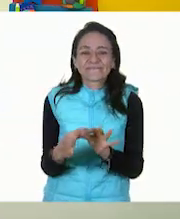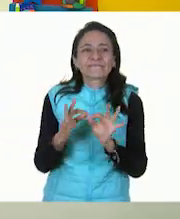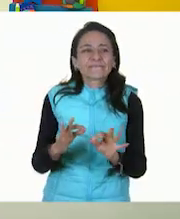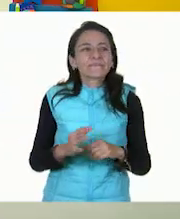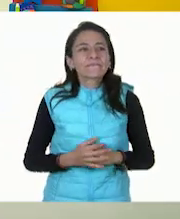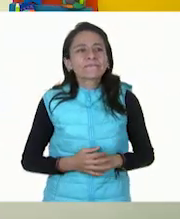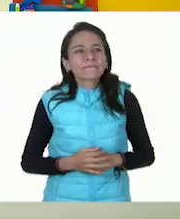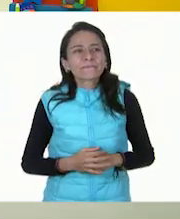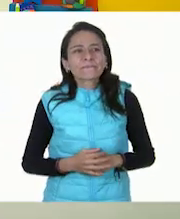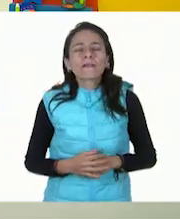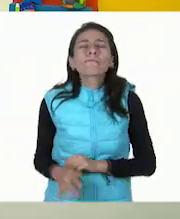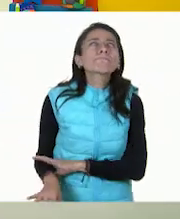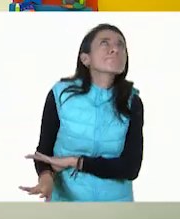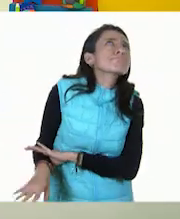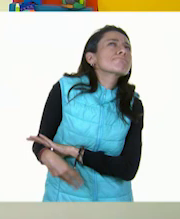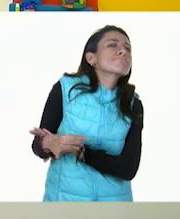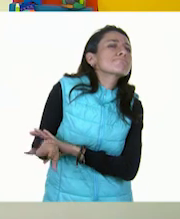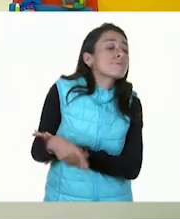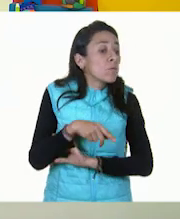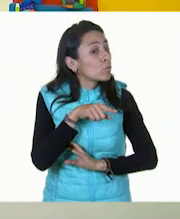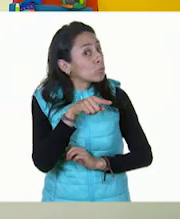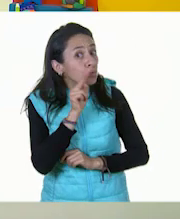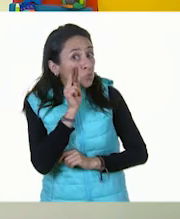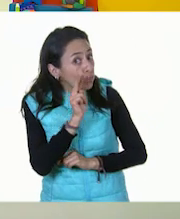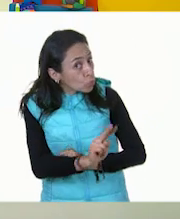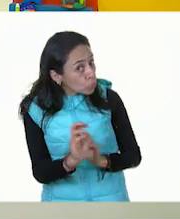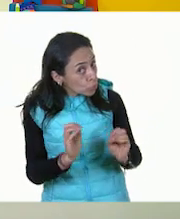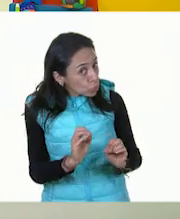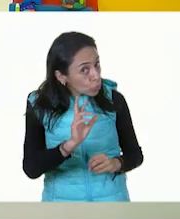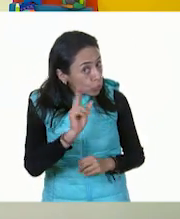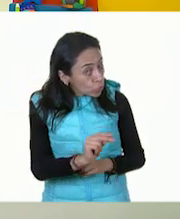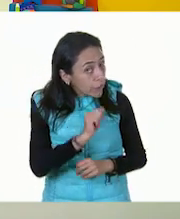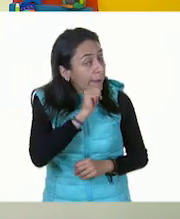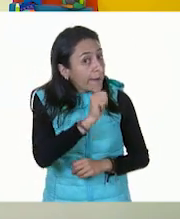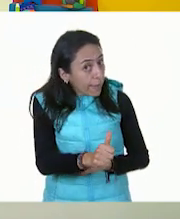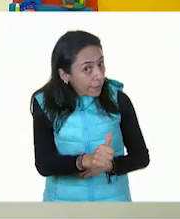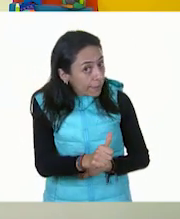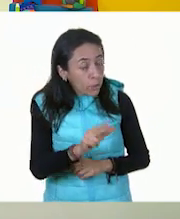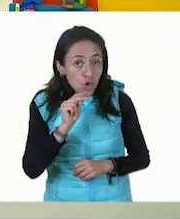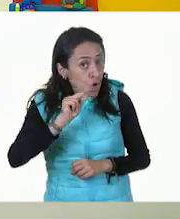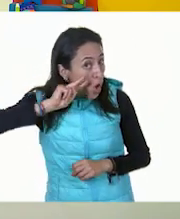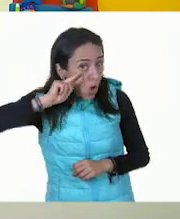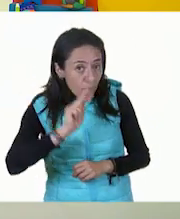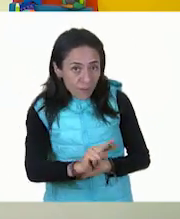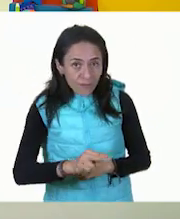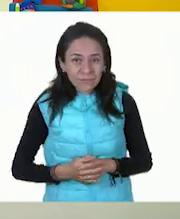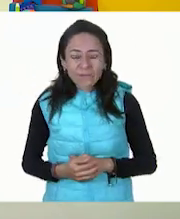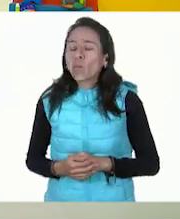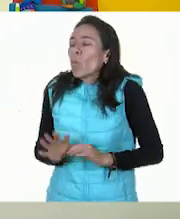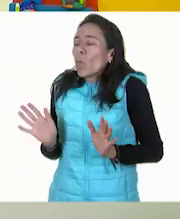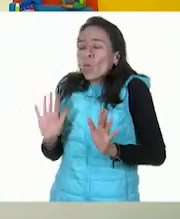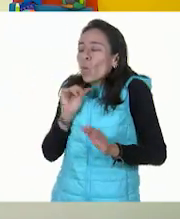veo, no veo. No veas. No, no, no, no. No veo nada. Otra, otra, otra, otra. ¡Uy!